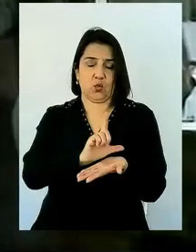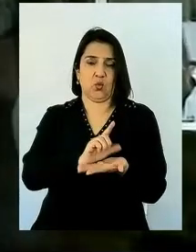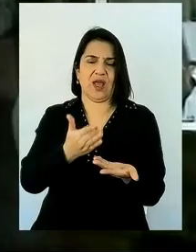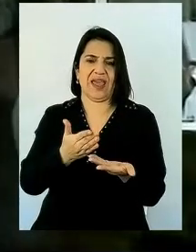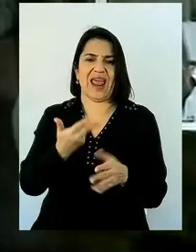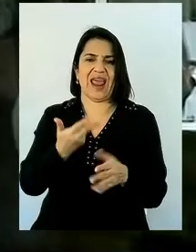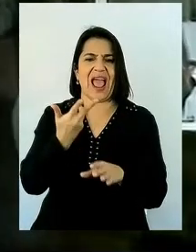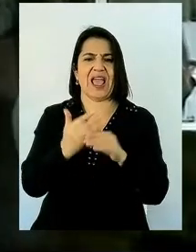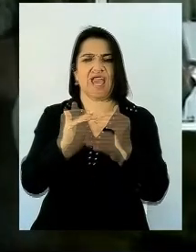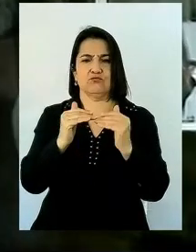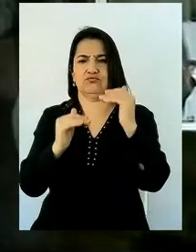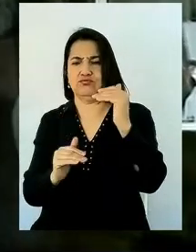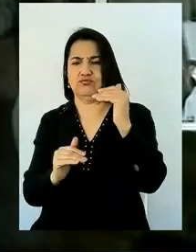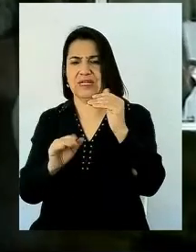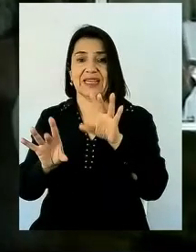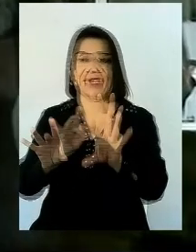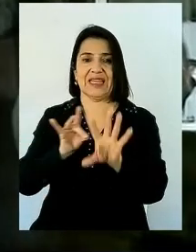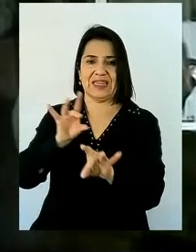en